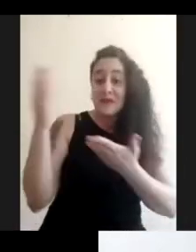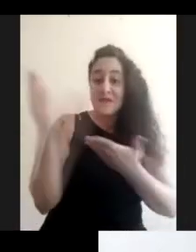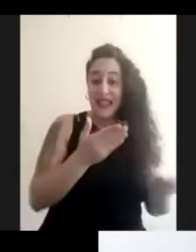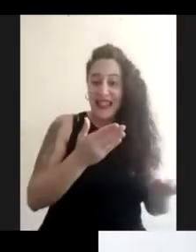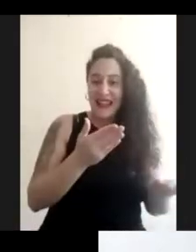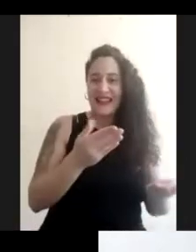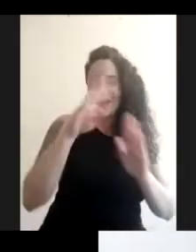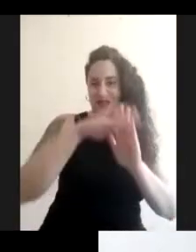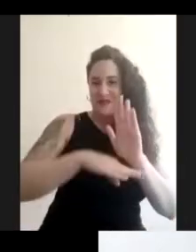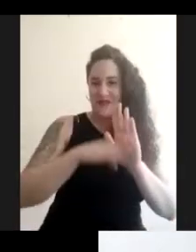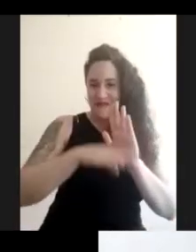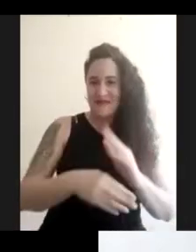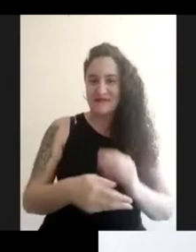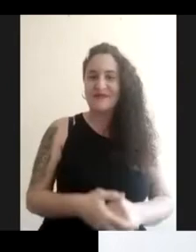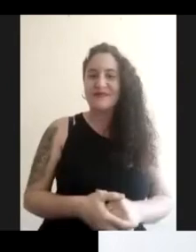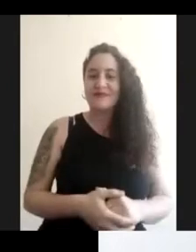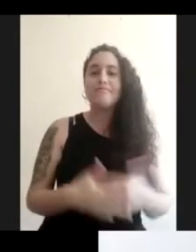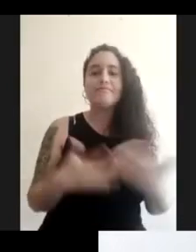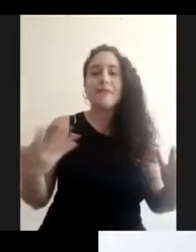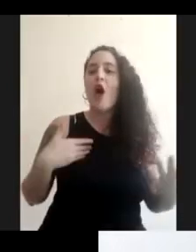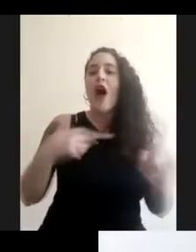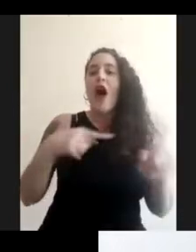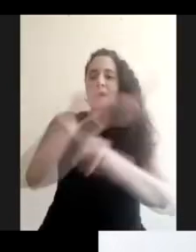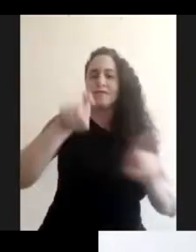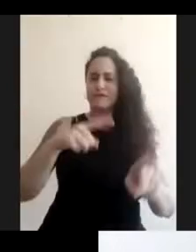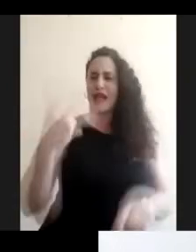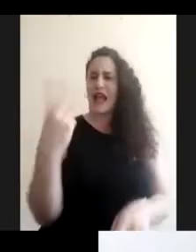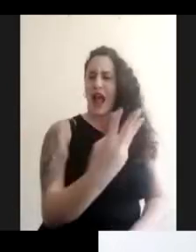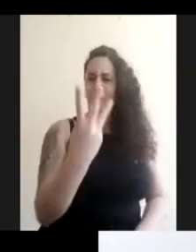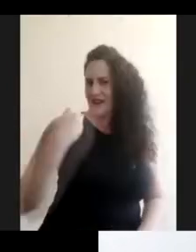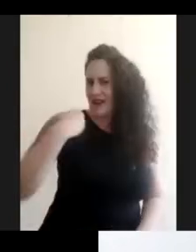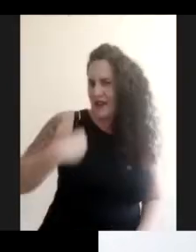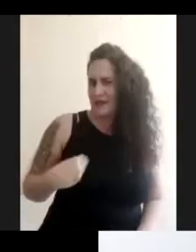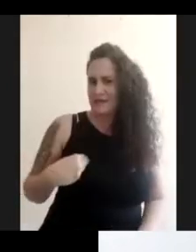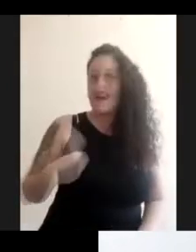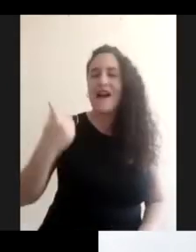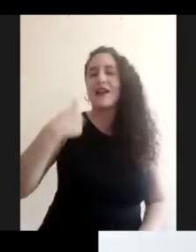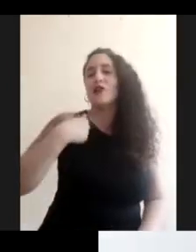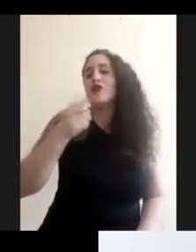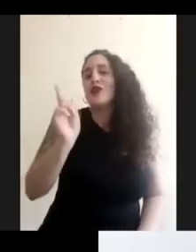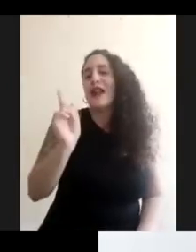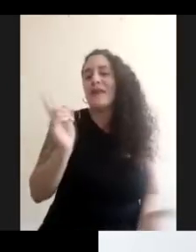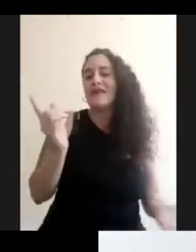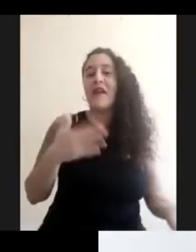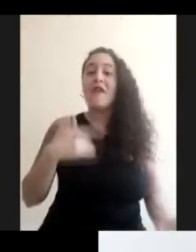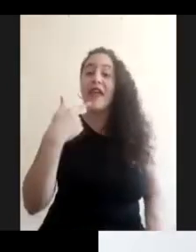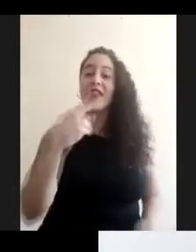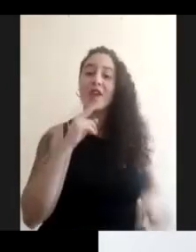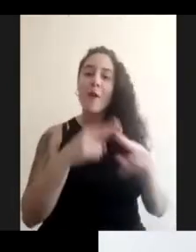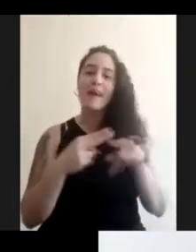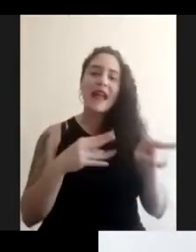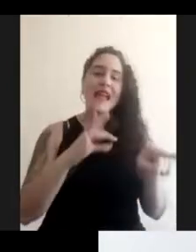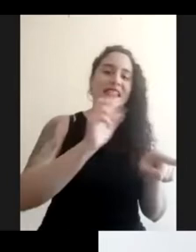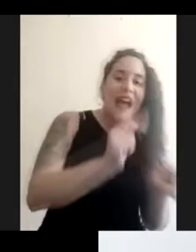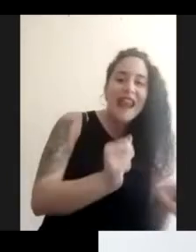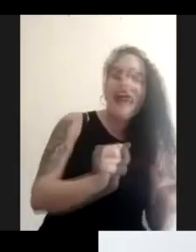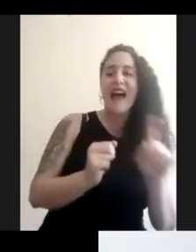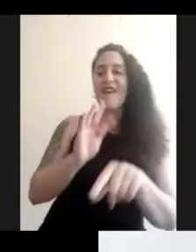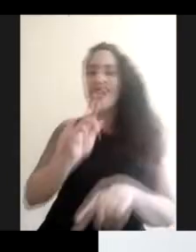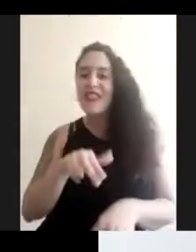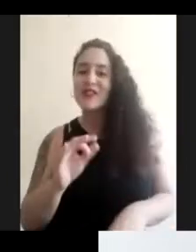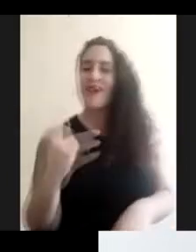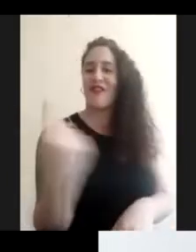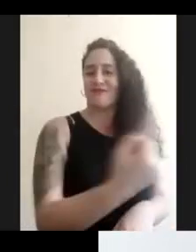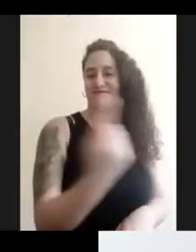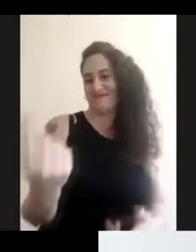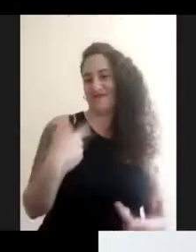programa. Y te voy a hacer a los tres la misma pregunta, y yo simplemente diré, Sara, y ahora tú Francisco, para que sea más rápido y no haya